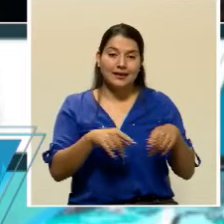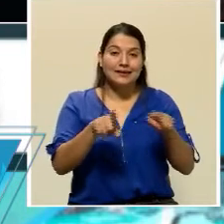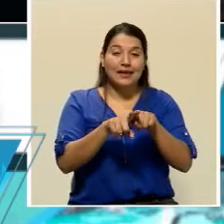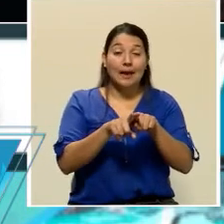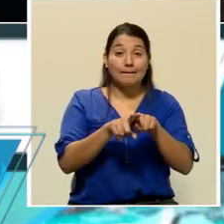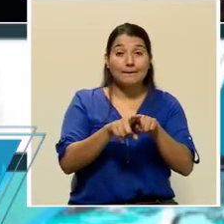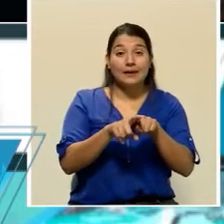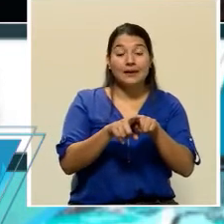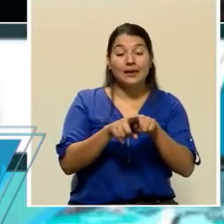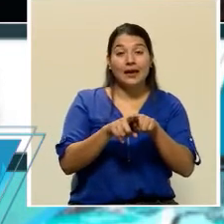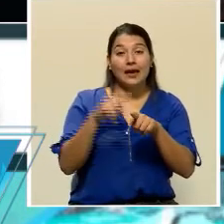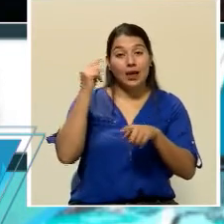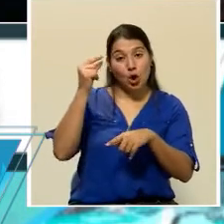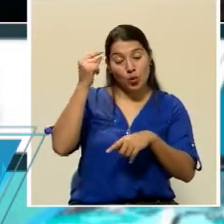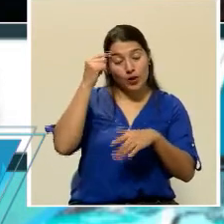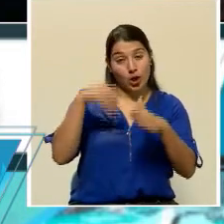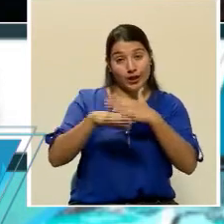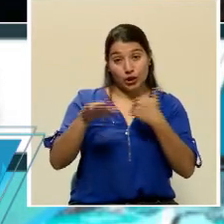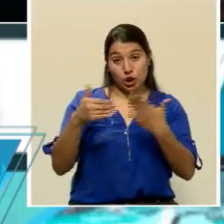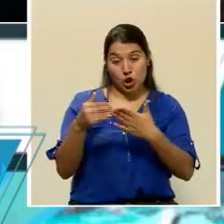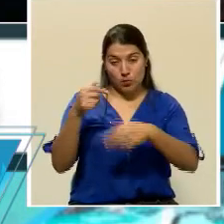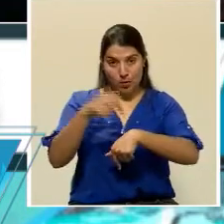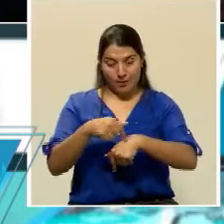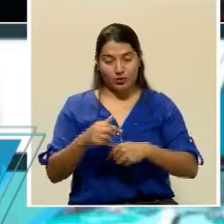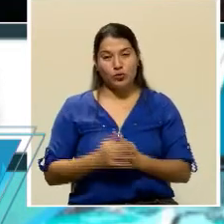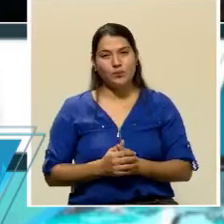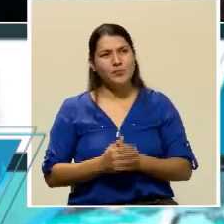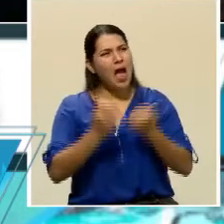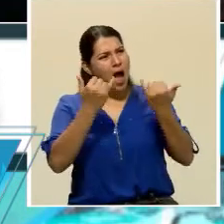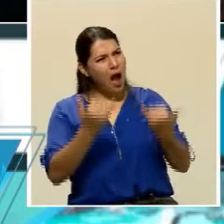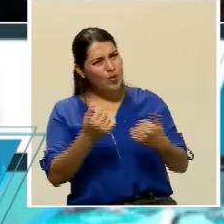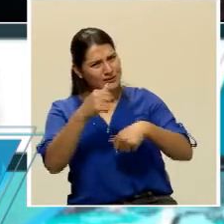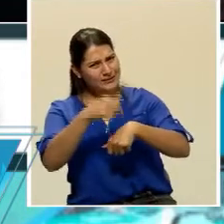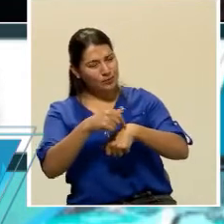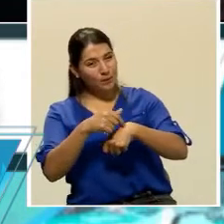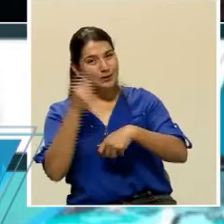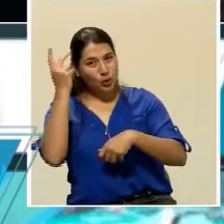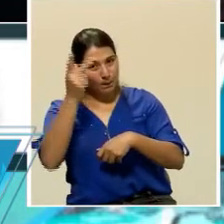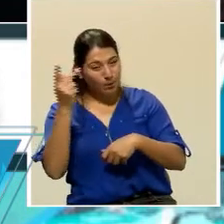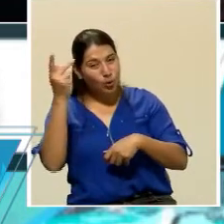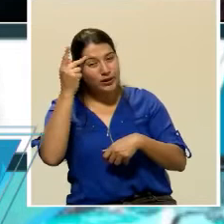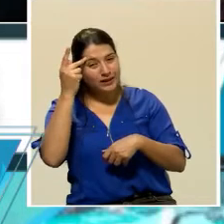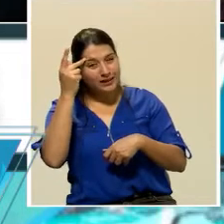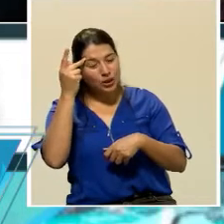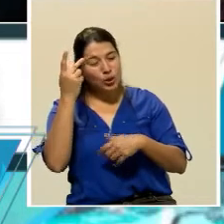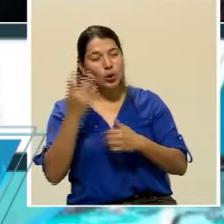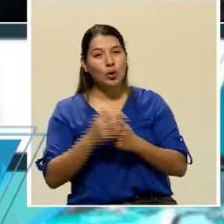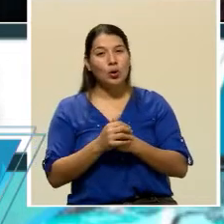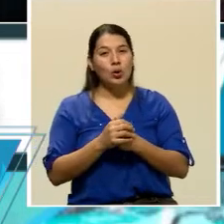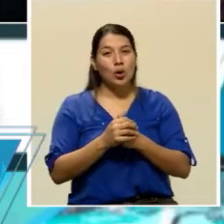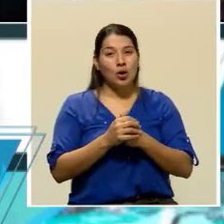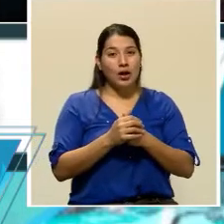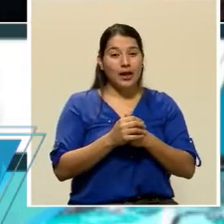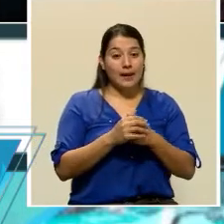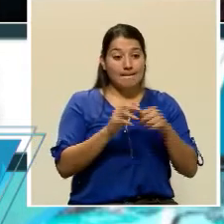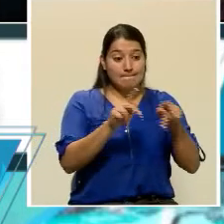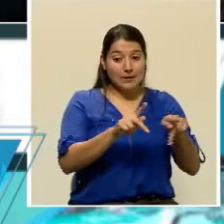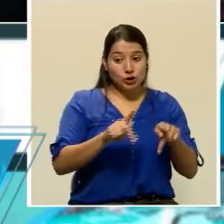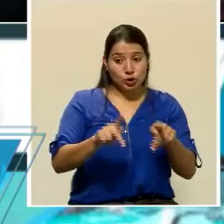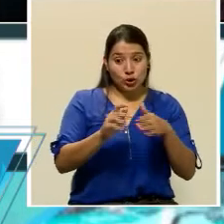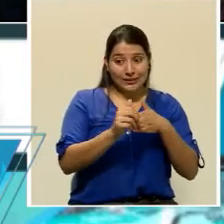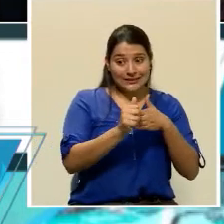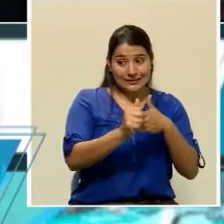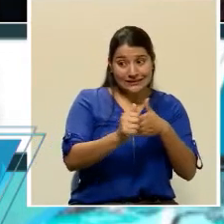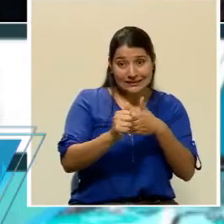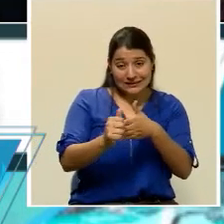Legislativo en todo momento. Don Carlos Ricardo, en este momento político, los liderazgos pueden ser fundamentales para